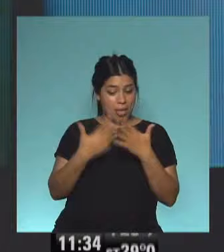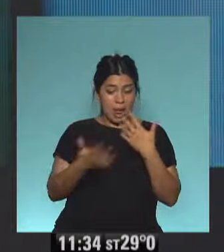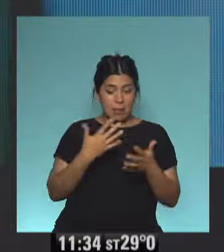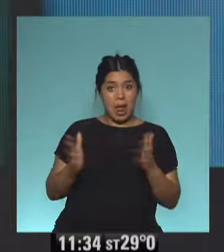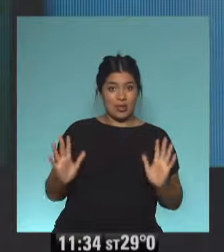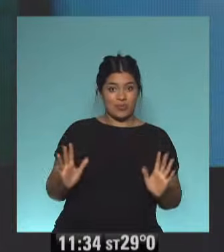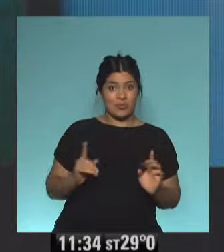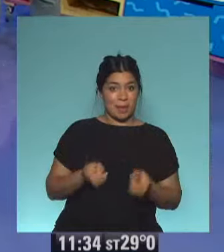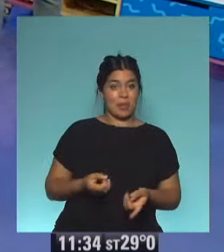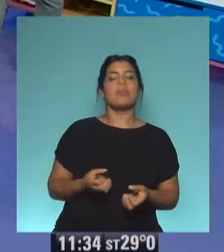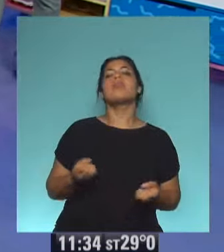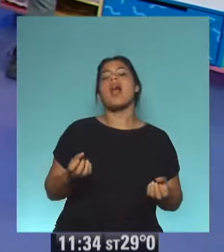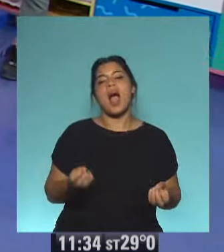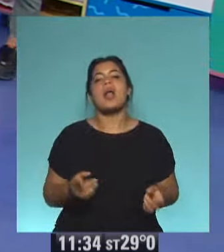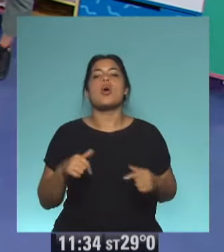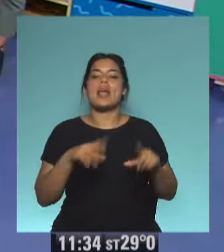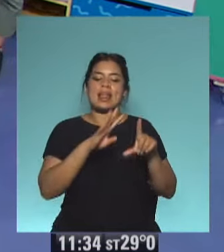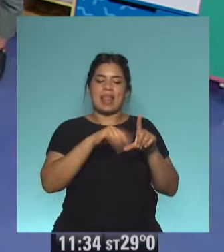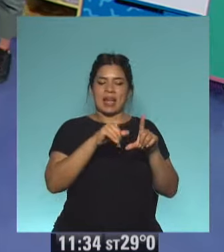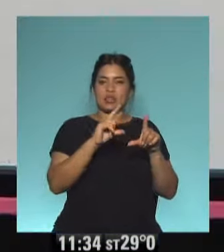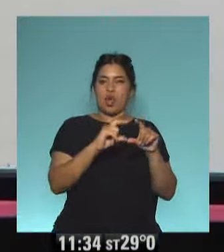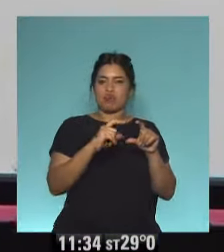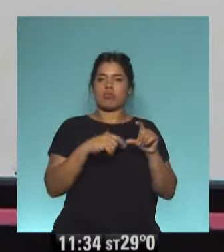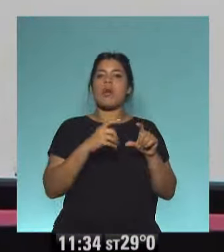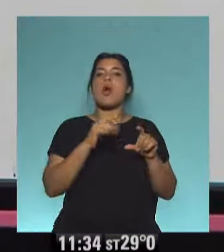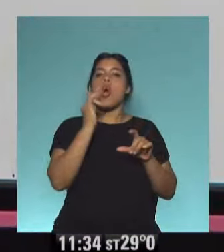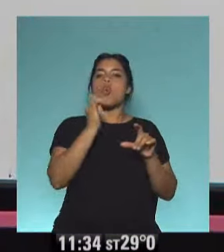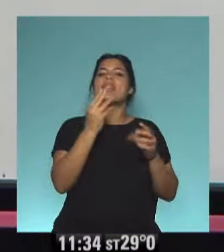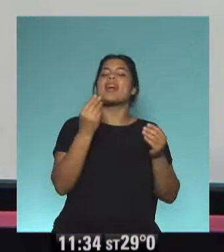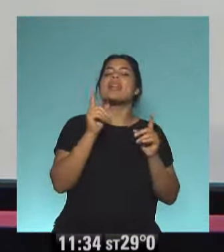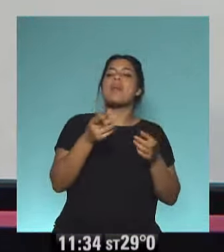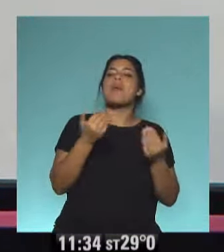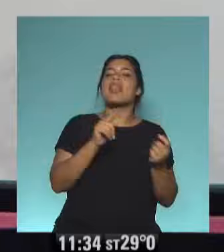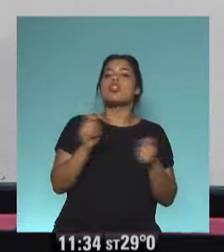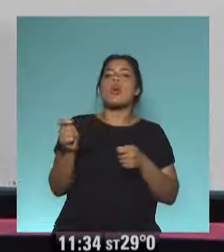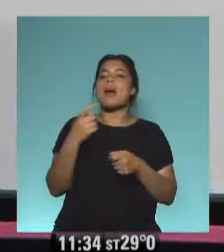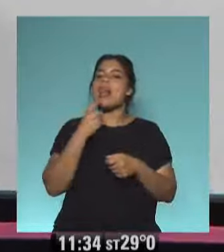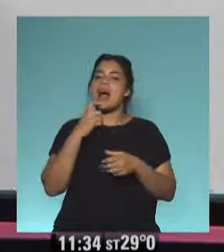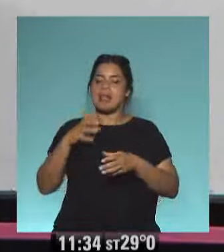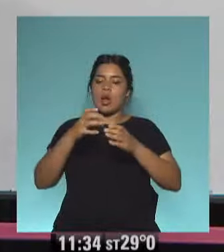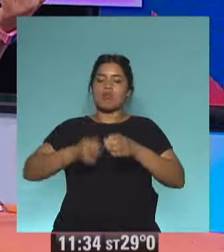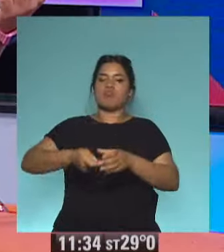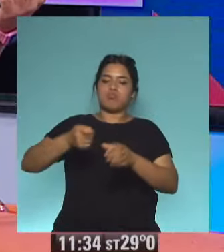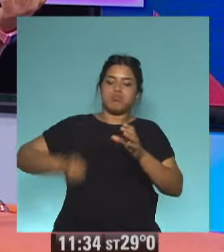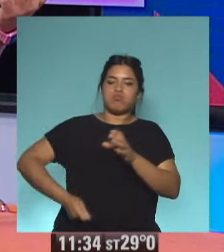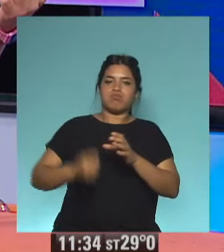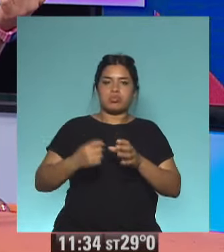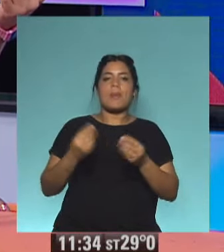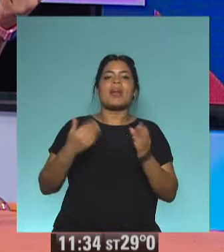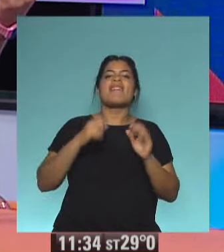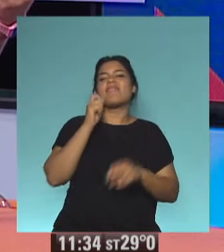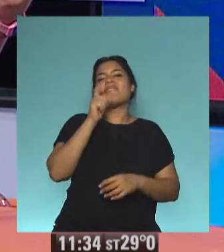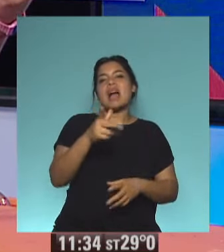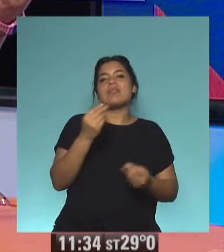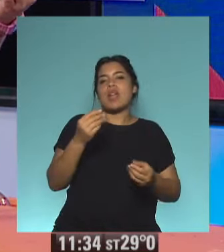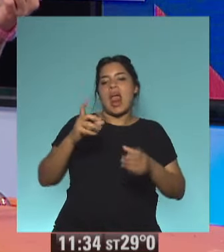pedacito de botella. Claro, ahí en el fragmento que leímos decía que los hacían con lata, por ejemplo. ¿Pero qué pasaba? Era bastante más fácil porque la lata tenía una boca